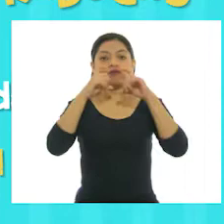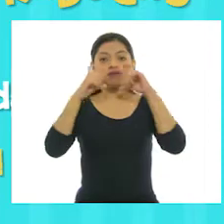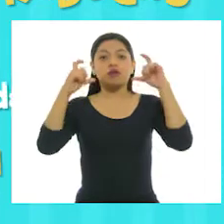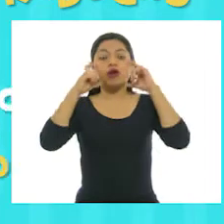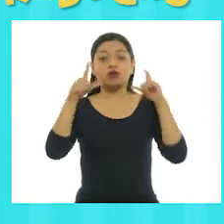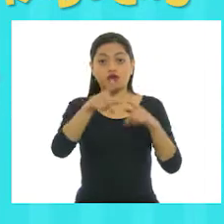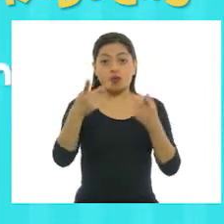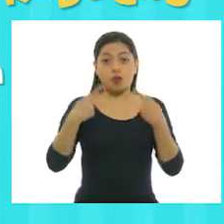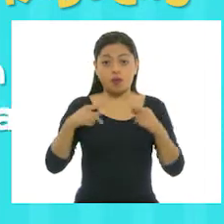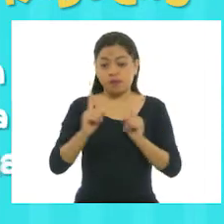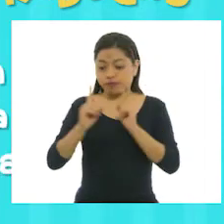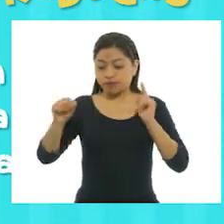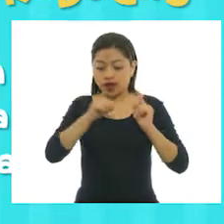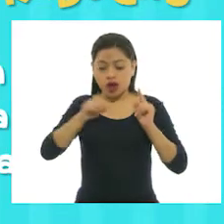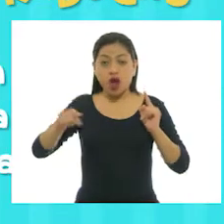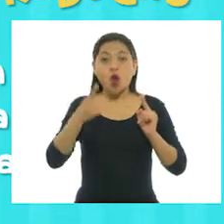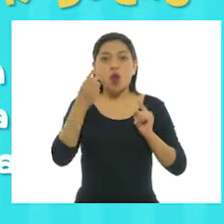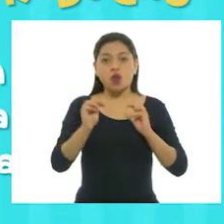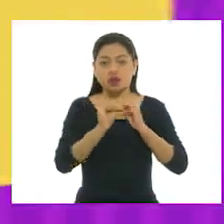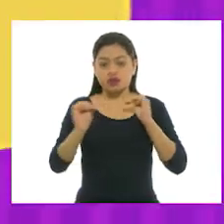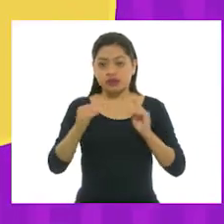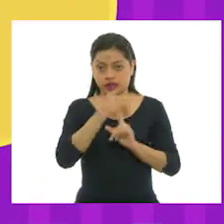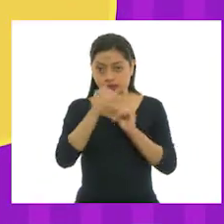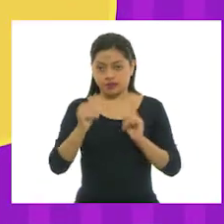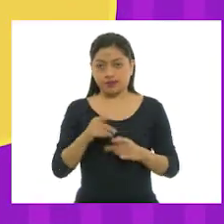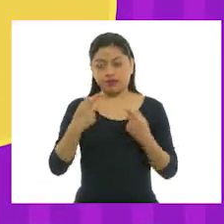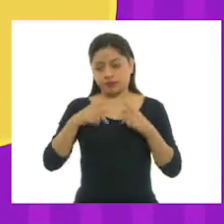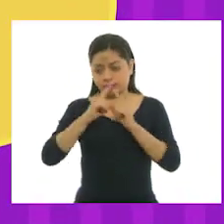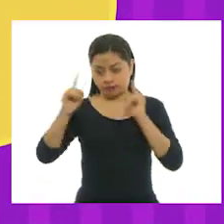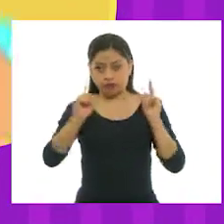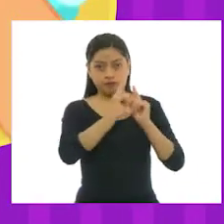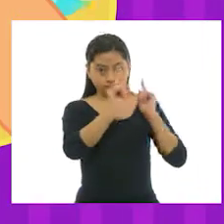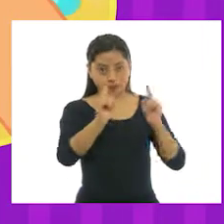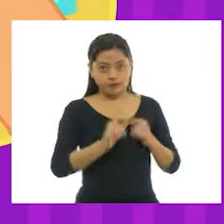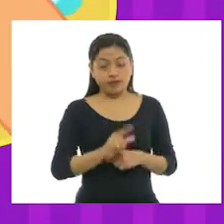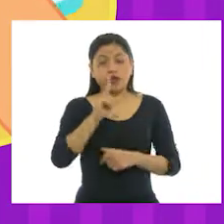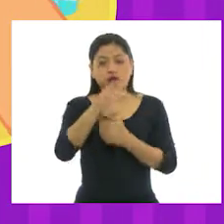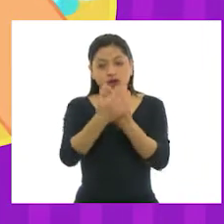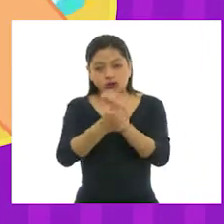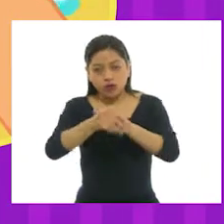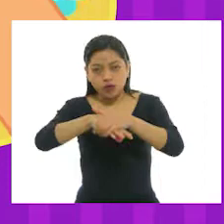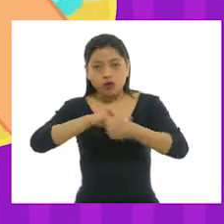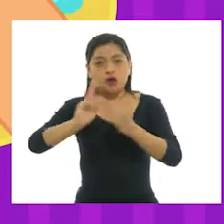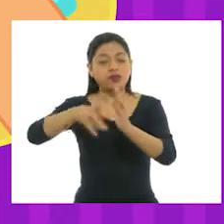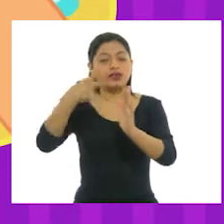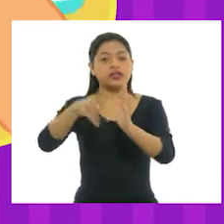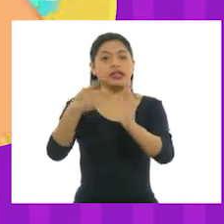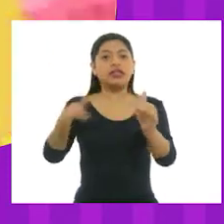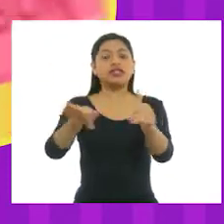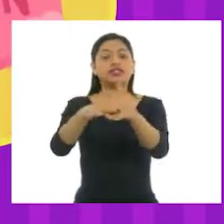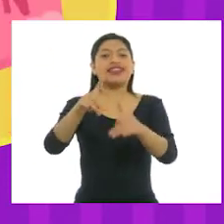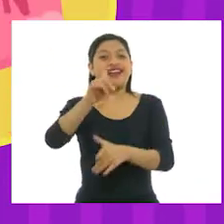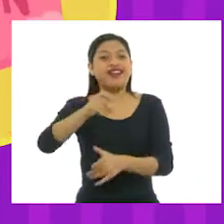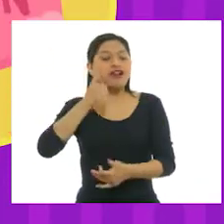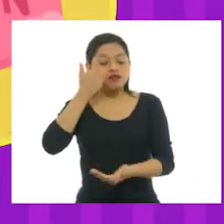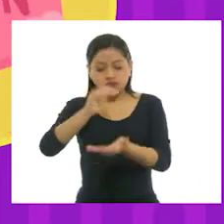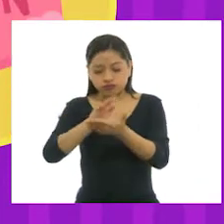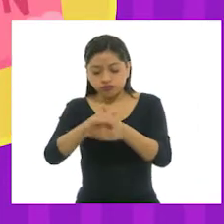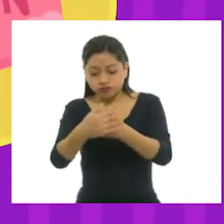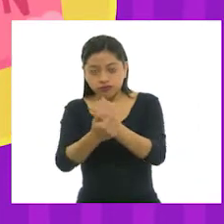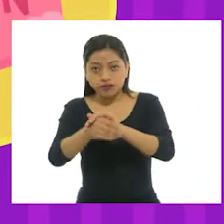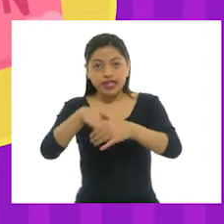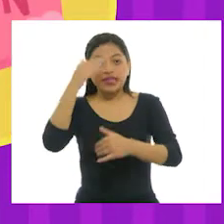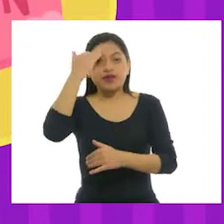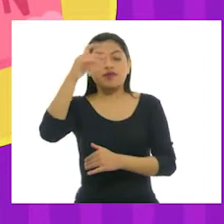una distancia mínima de 1.5 metros entre tú y los demás. Lávate las manos muy seguido con agua y jabón por lo menos